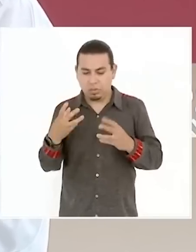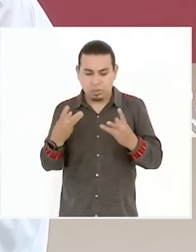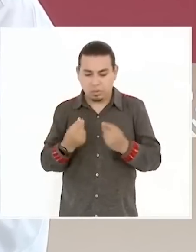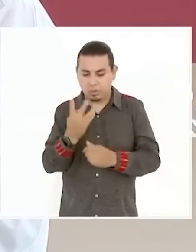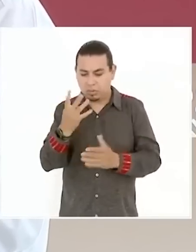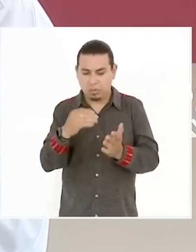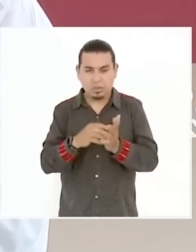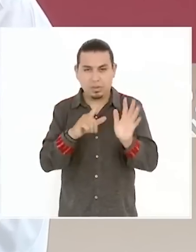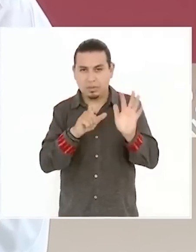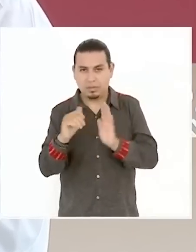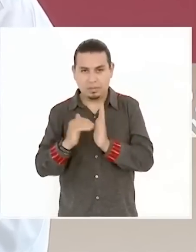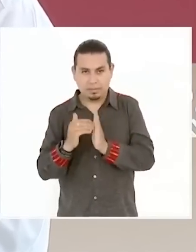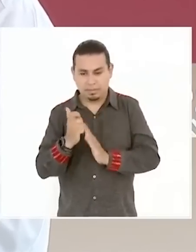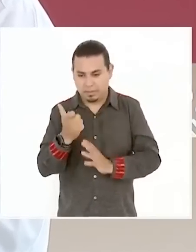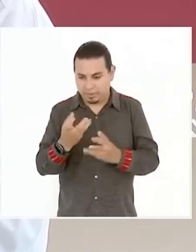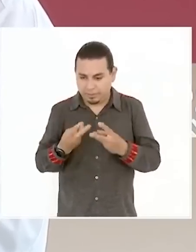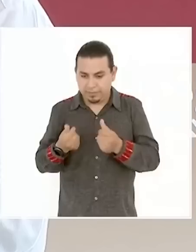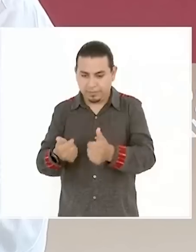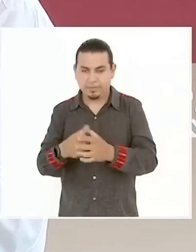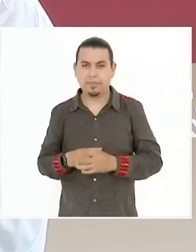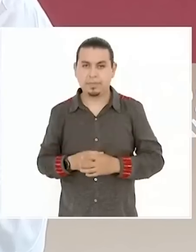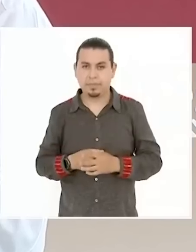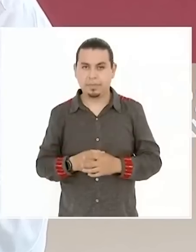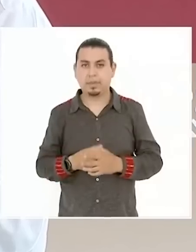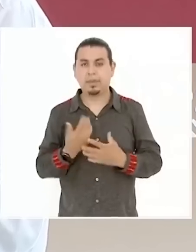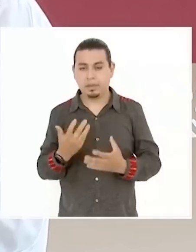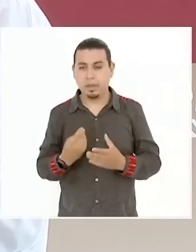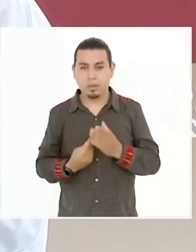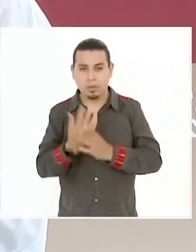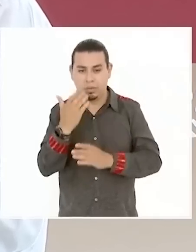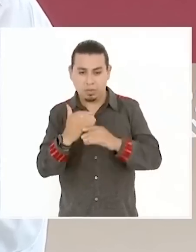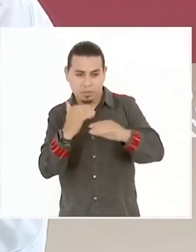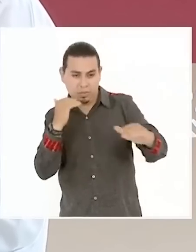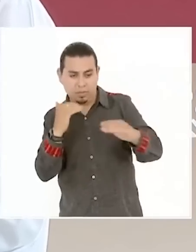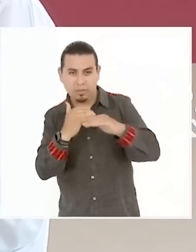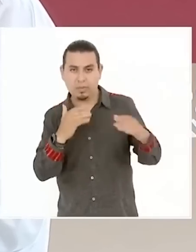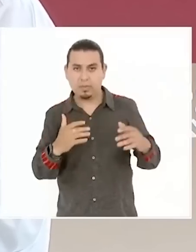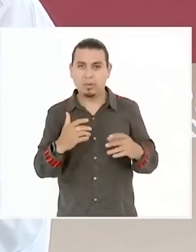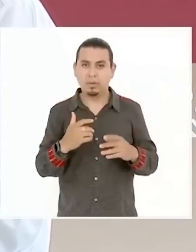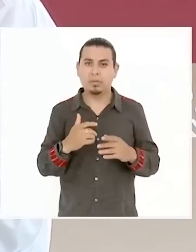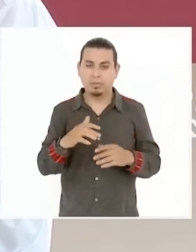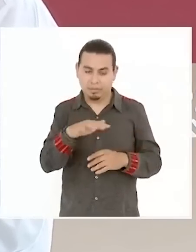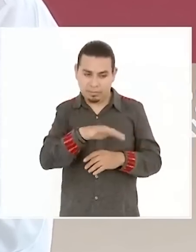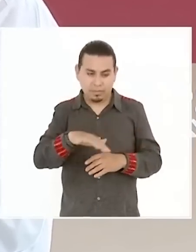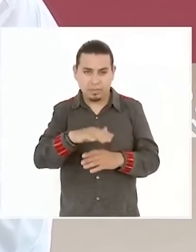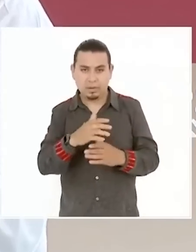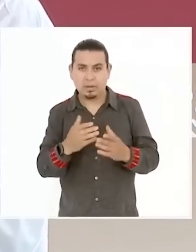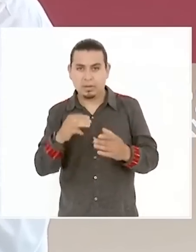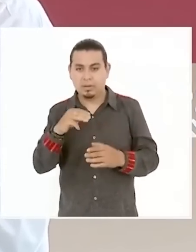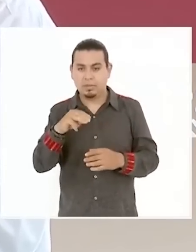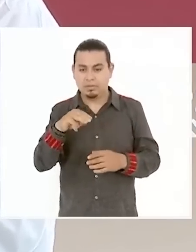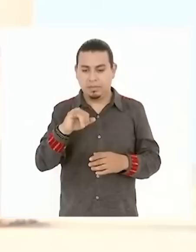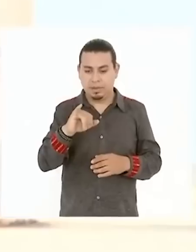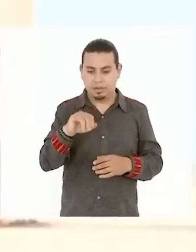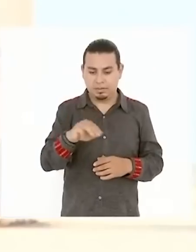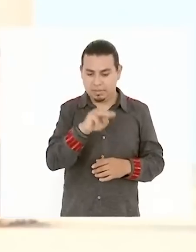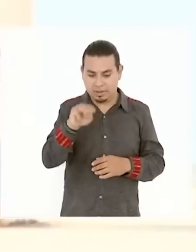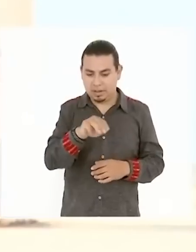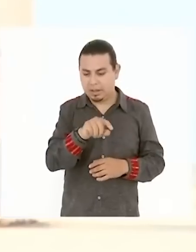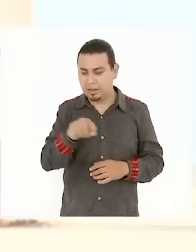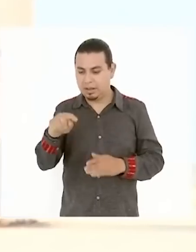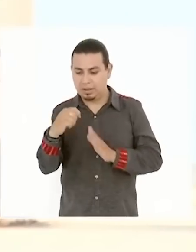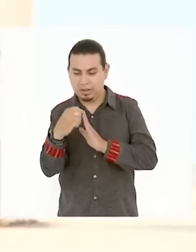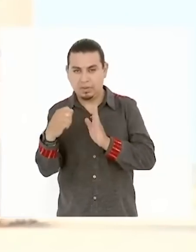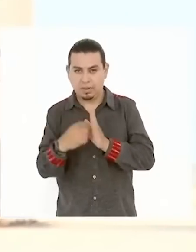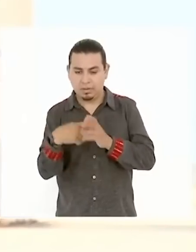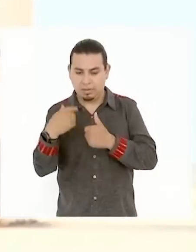.700 millones de pesos. En la nueva autopista, en la nueva autopista Mixtla-Teguantepec, que estará